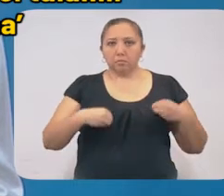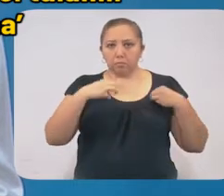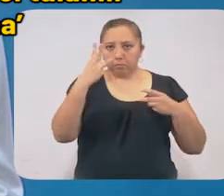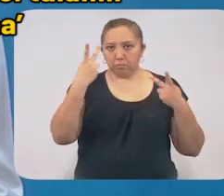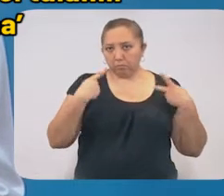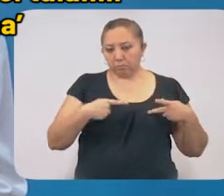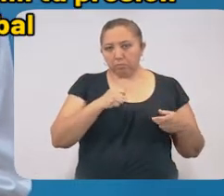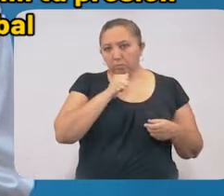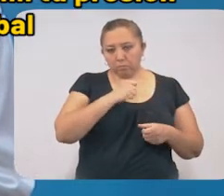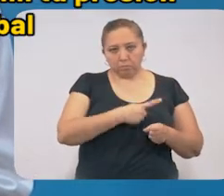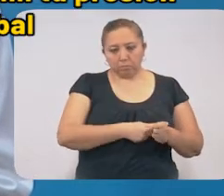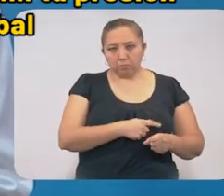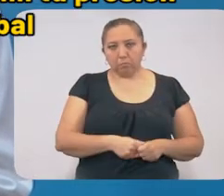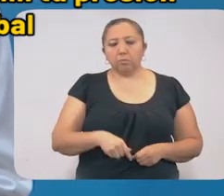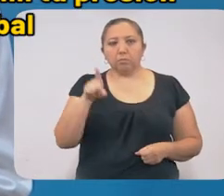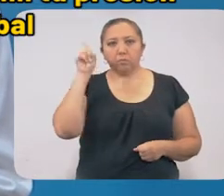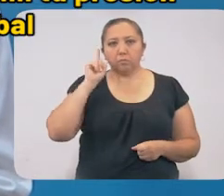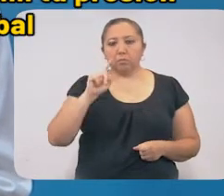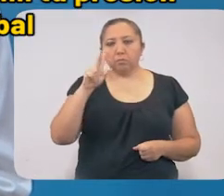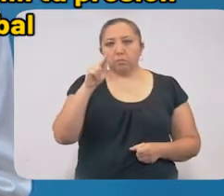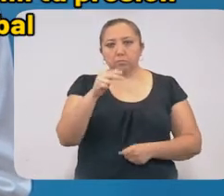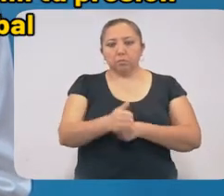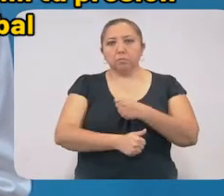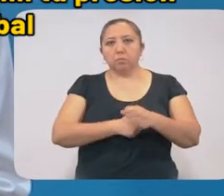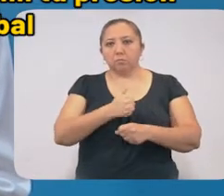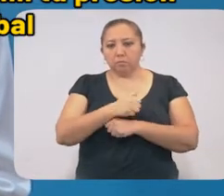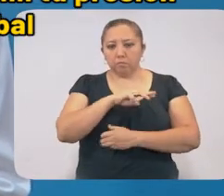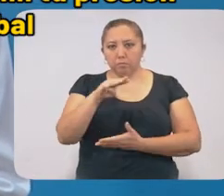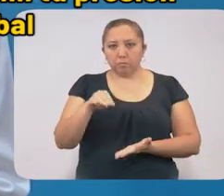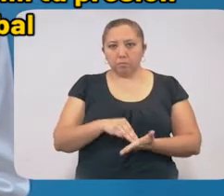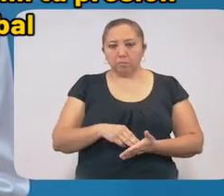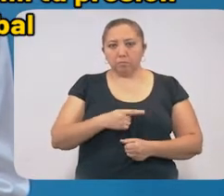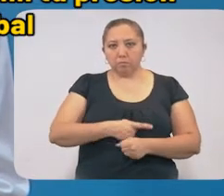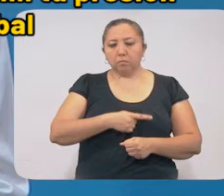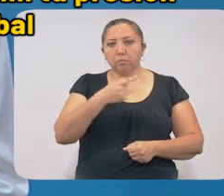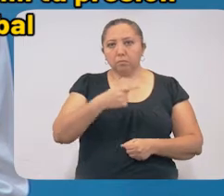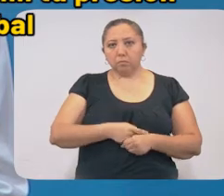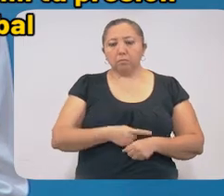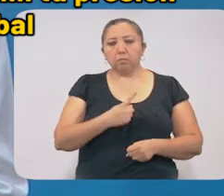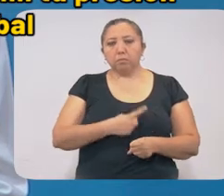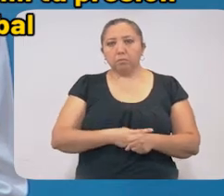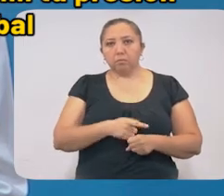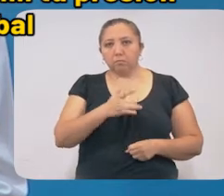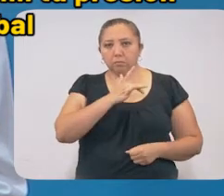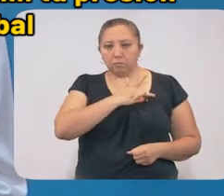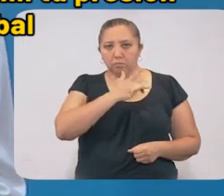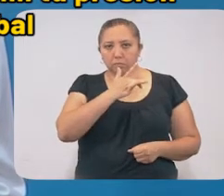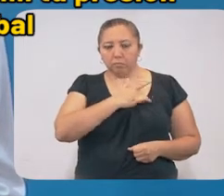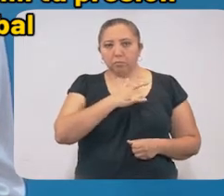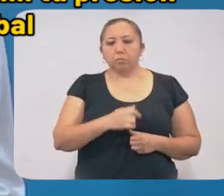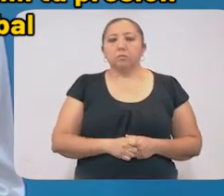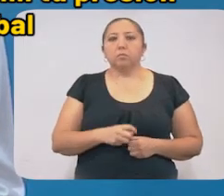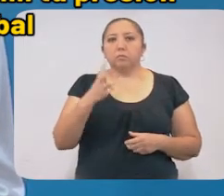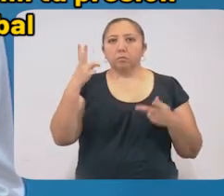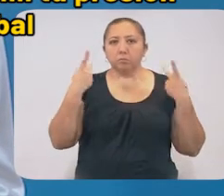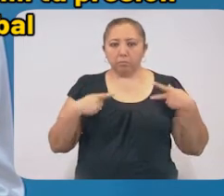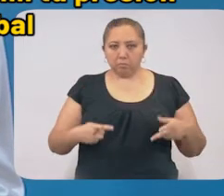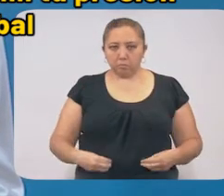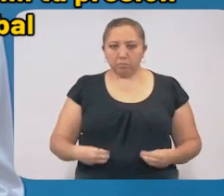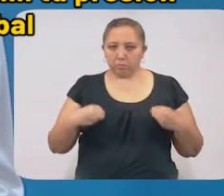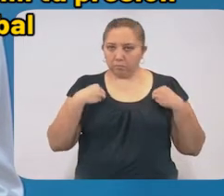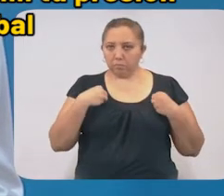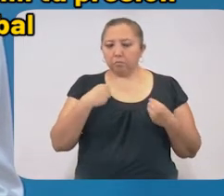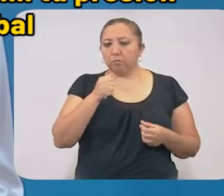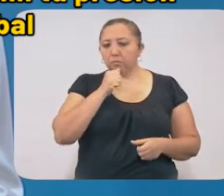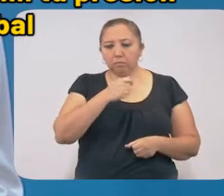presentan síntomas. Mujer de 80 años, de Mérida, con hipertensión y enfermedad cardiovascular. Las 3 personas que vivían con